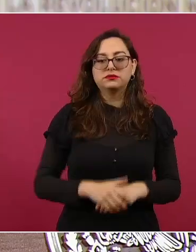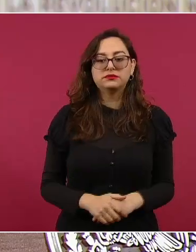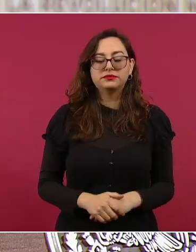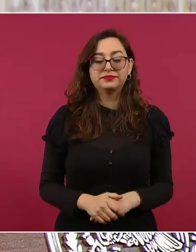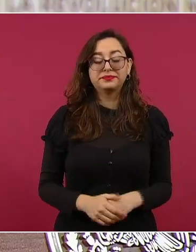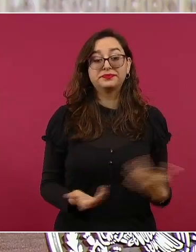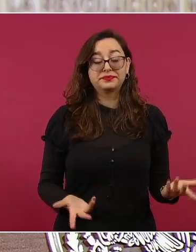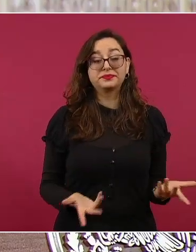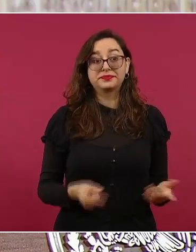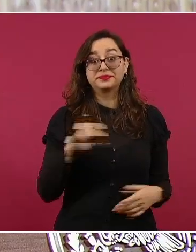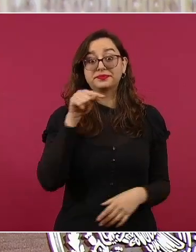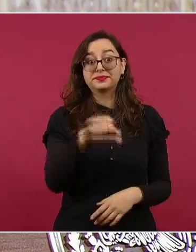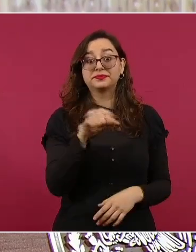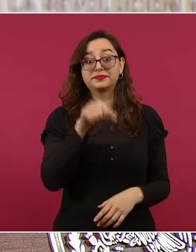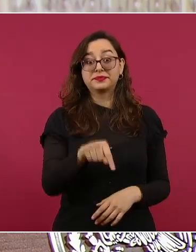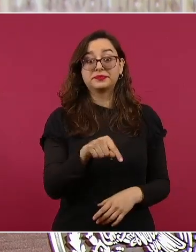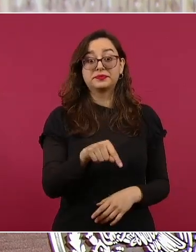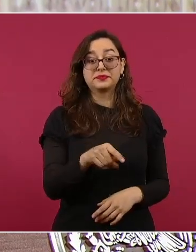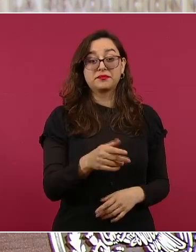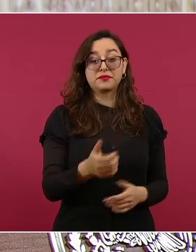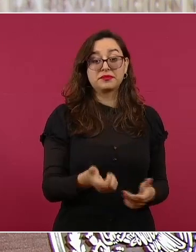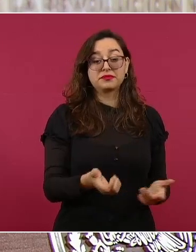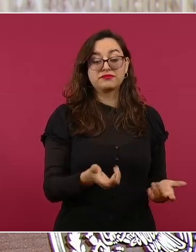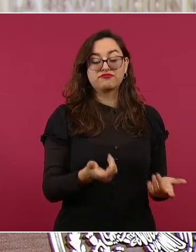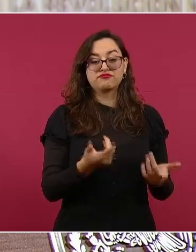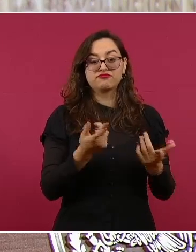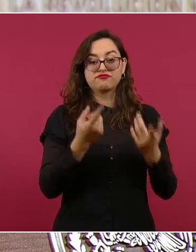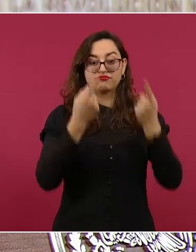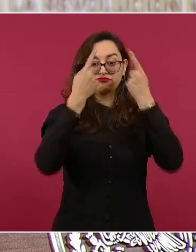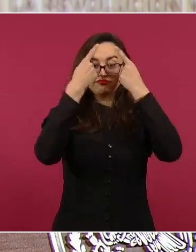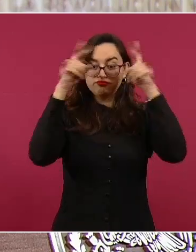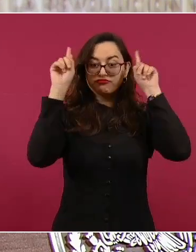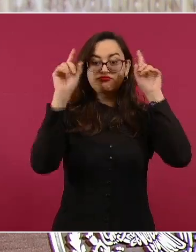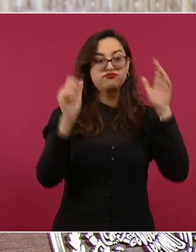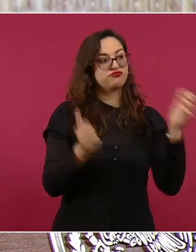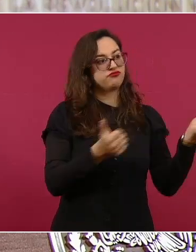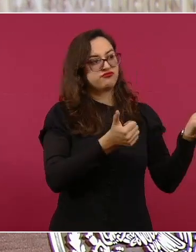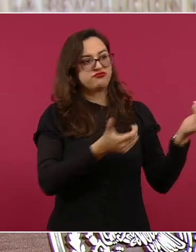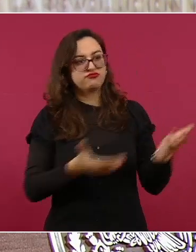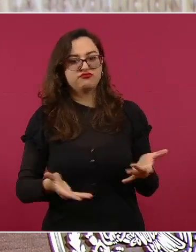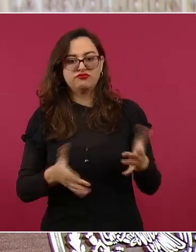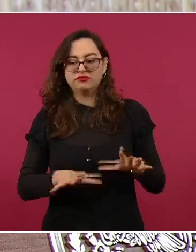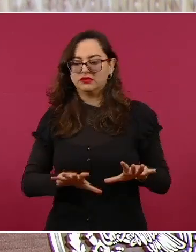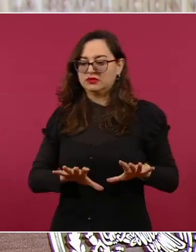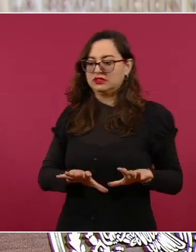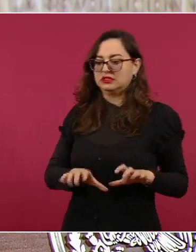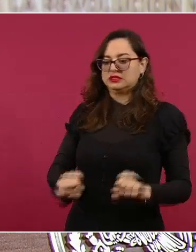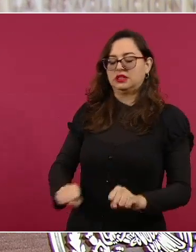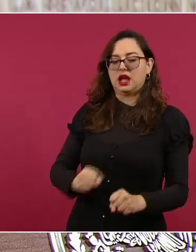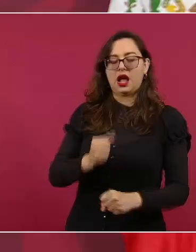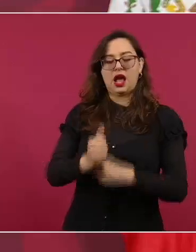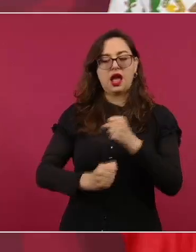desembarcaron los marinos para invadirnos en